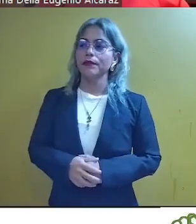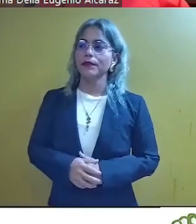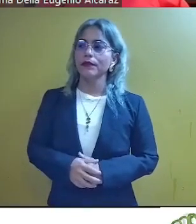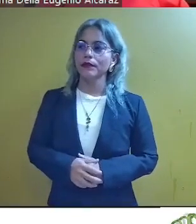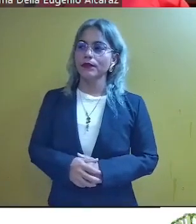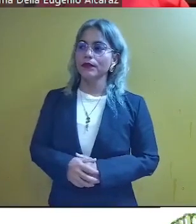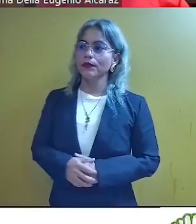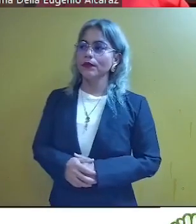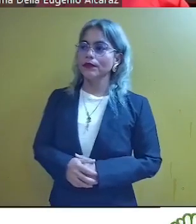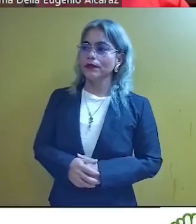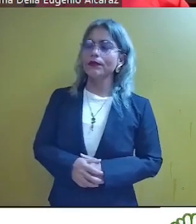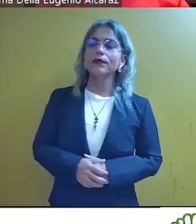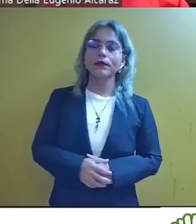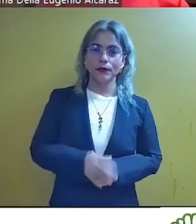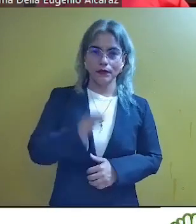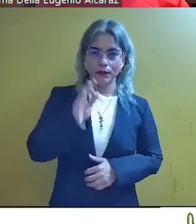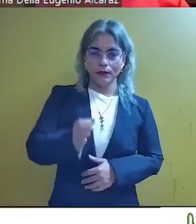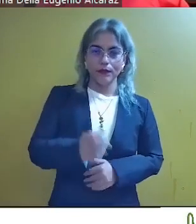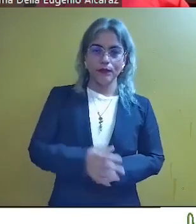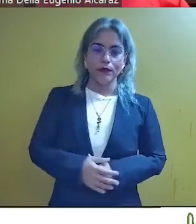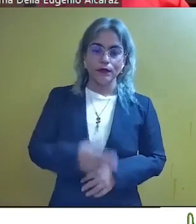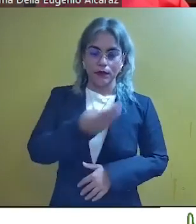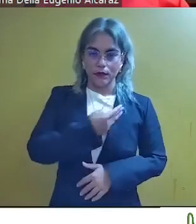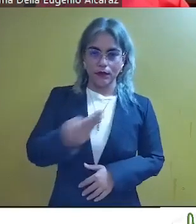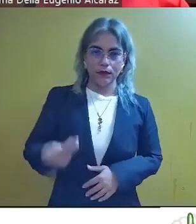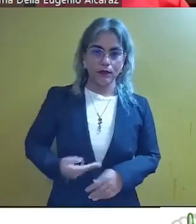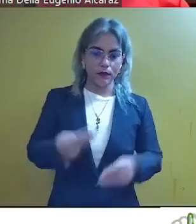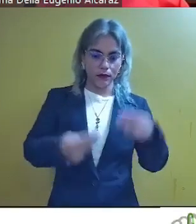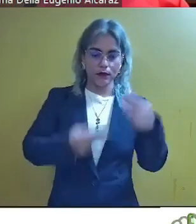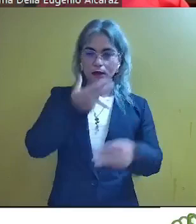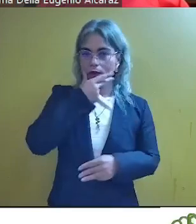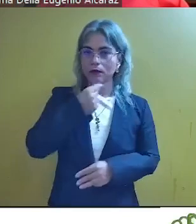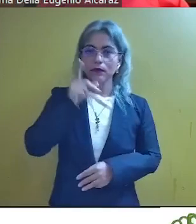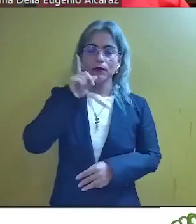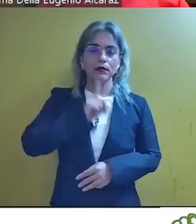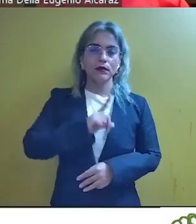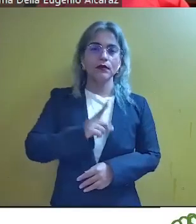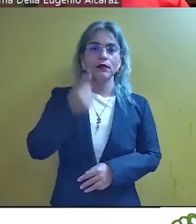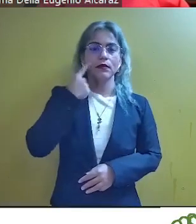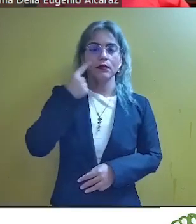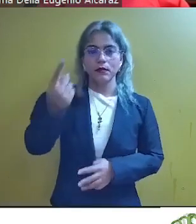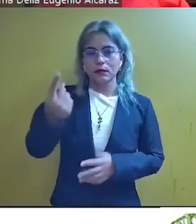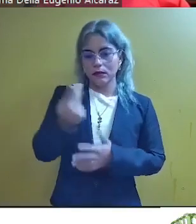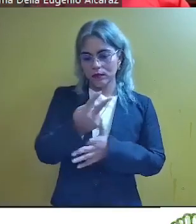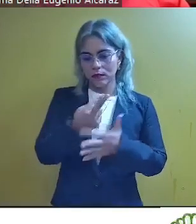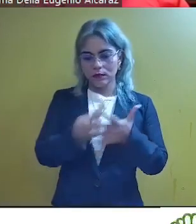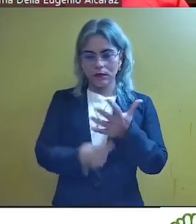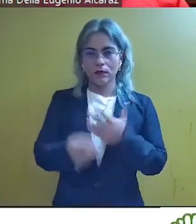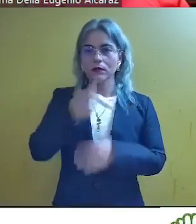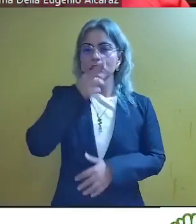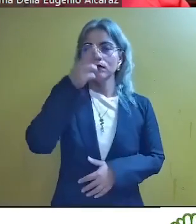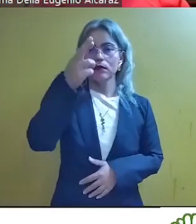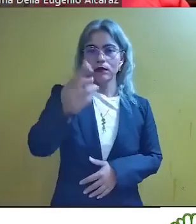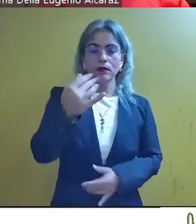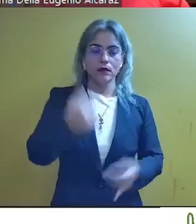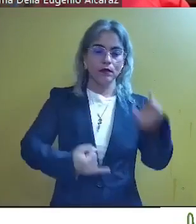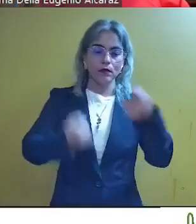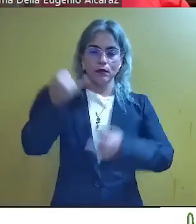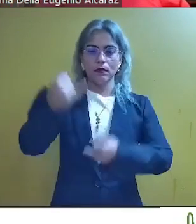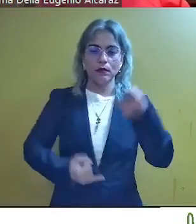Con su autorización, magistrada presidenta, magistradas, magistrado, me permito dar cuenta en el proyecto de resolución derivado del juicio electoral ciudadano